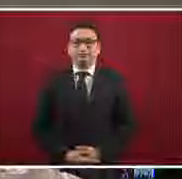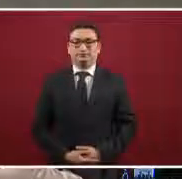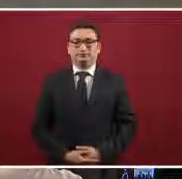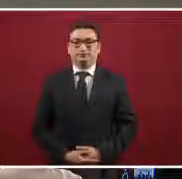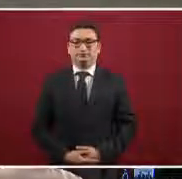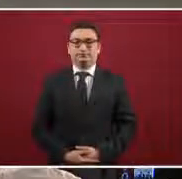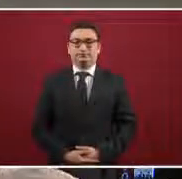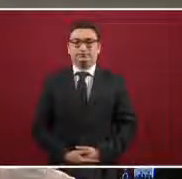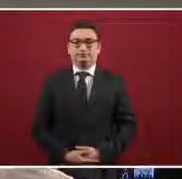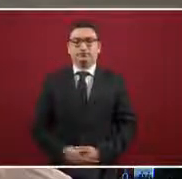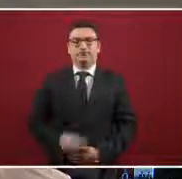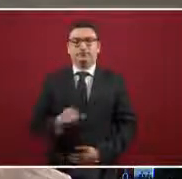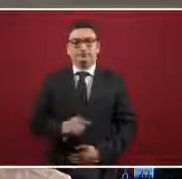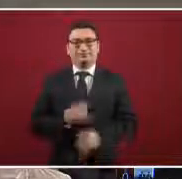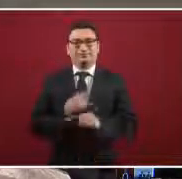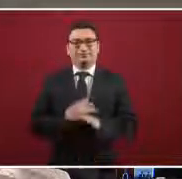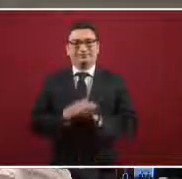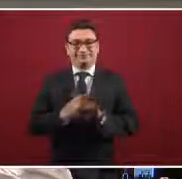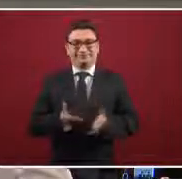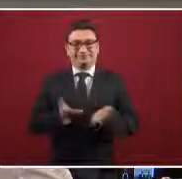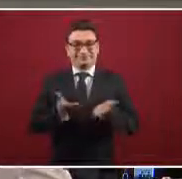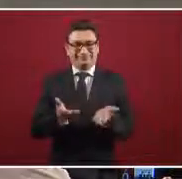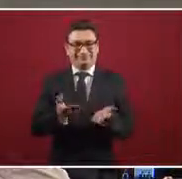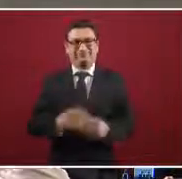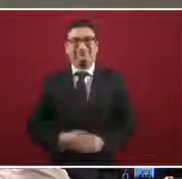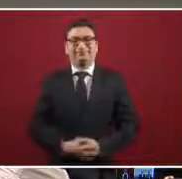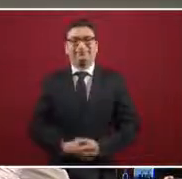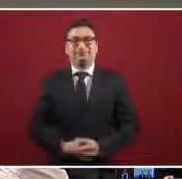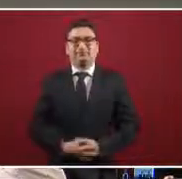A informar el día de hoy